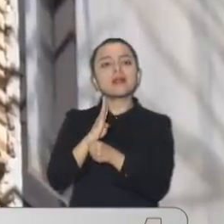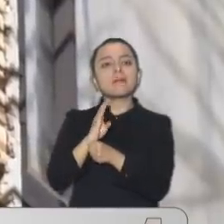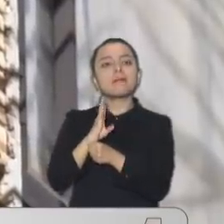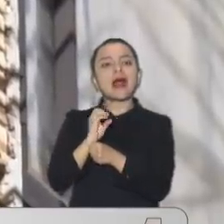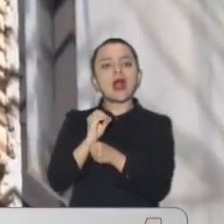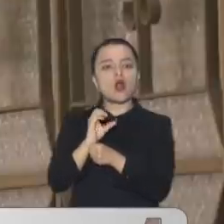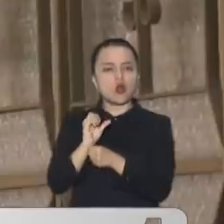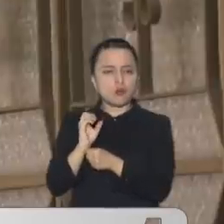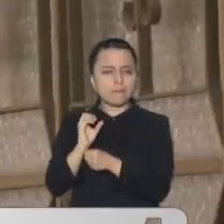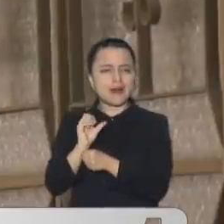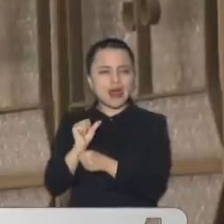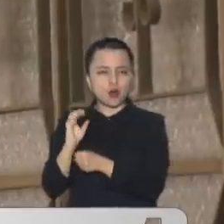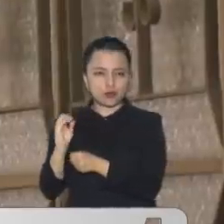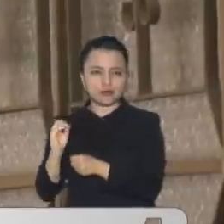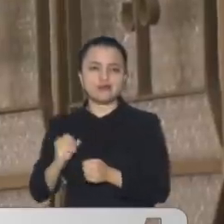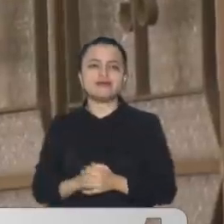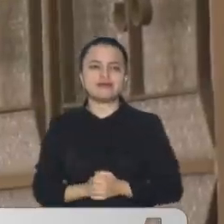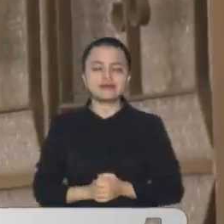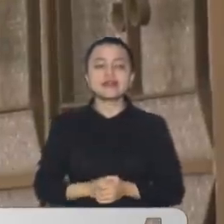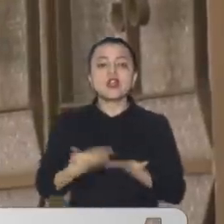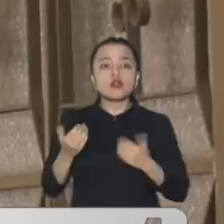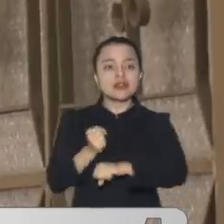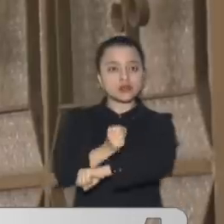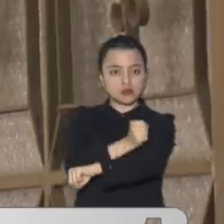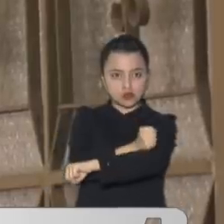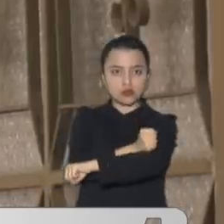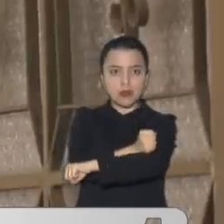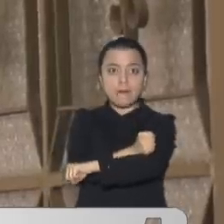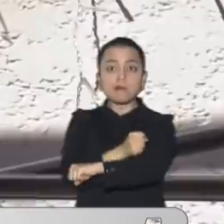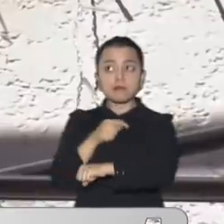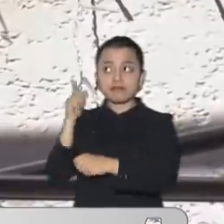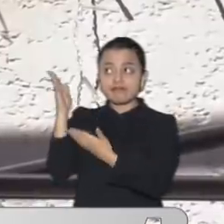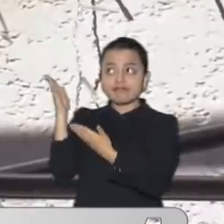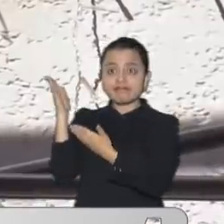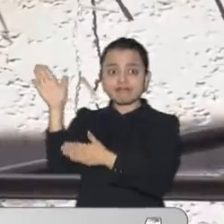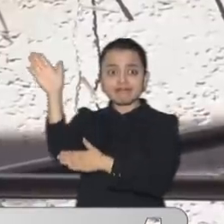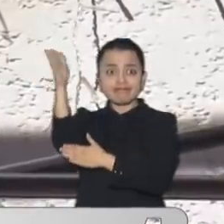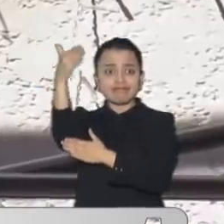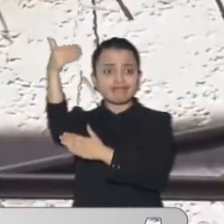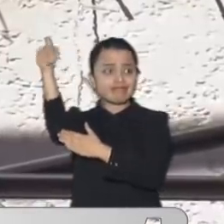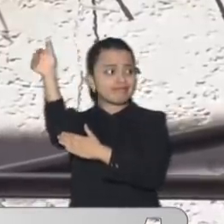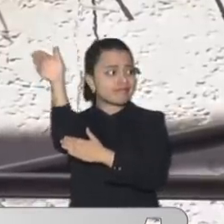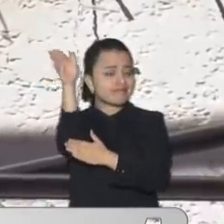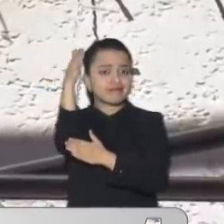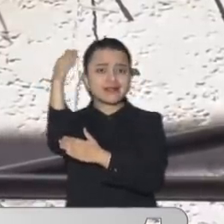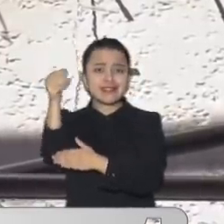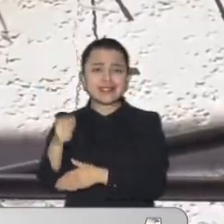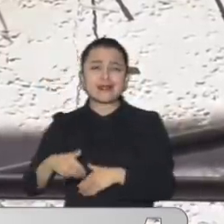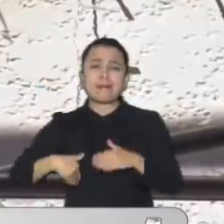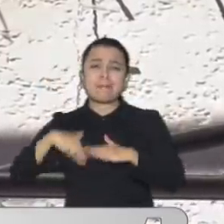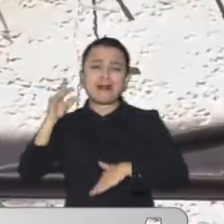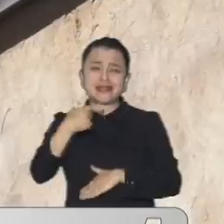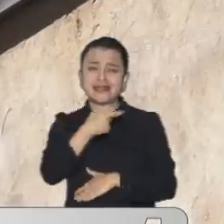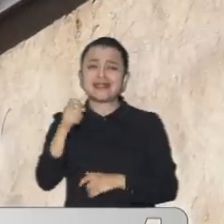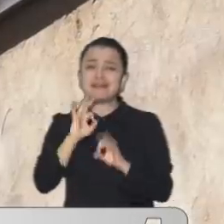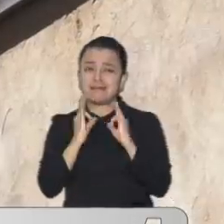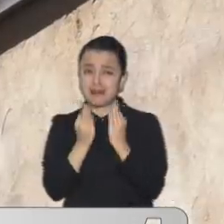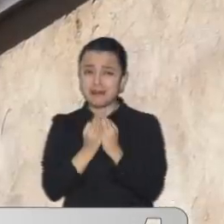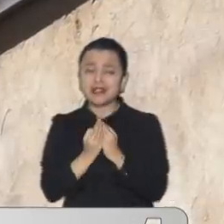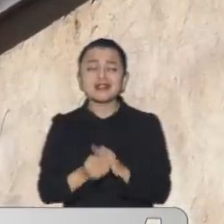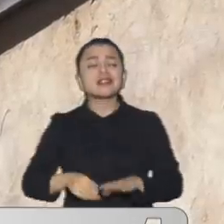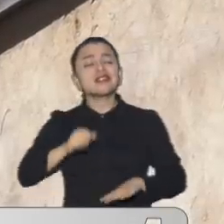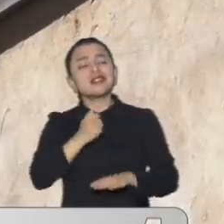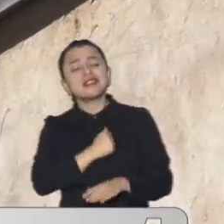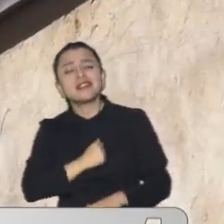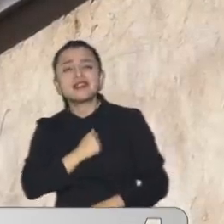Suba, y en este sector también aparecieron los trapos rojos. Son más de 100 familias afectadas y quienes claman por ayudas y también hacen un llamado a la